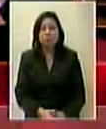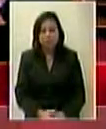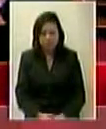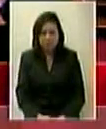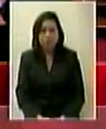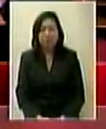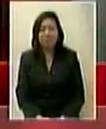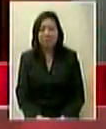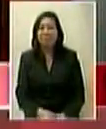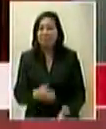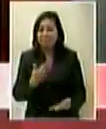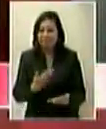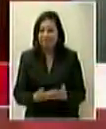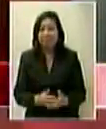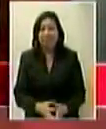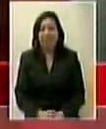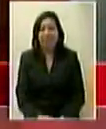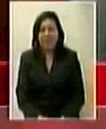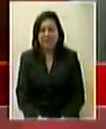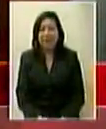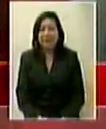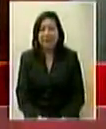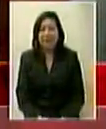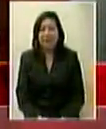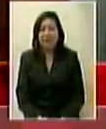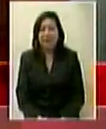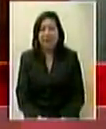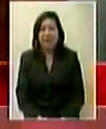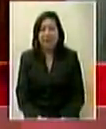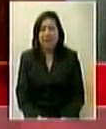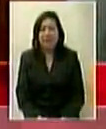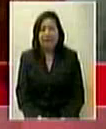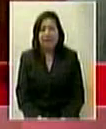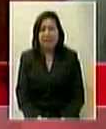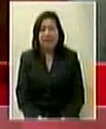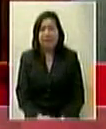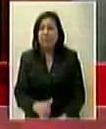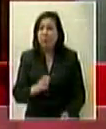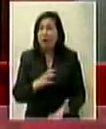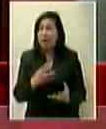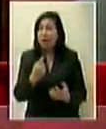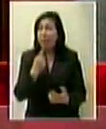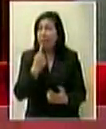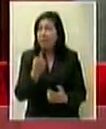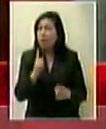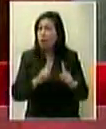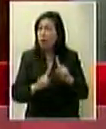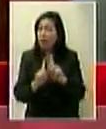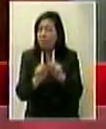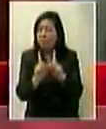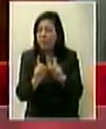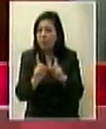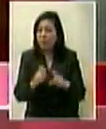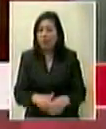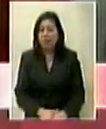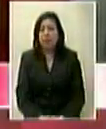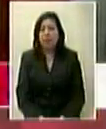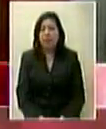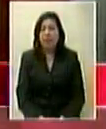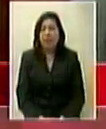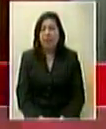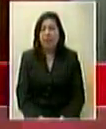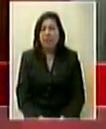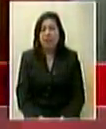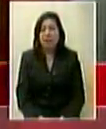Presidente del Congreso, muchas gracias, Premier, colegas congresistas. Quiero referirme y saludar algunas intervenciones de los